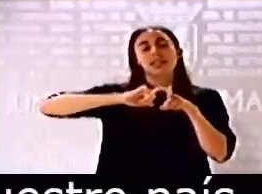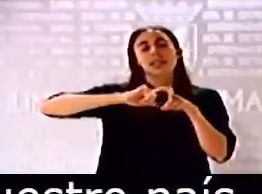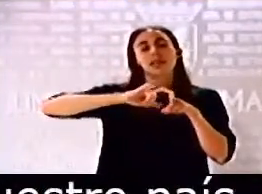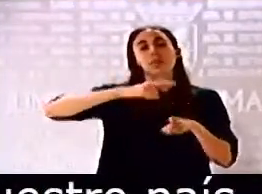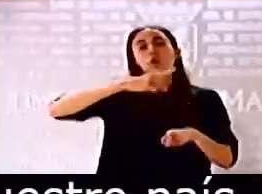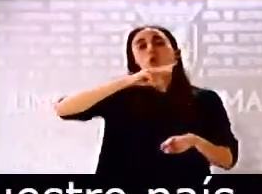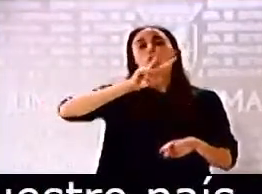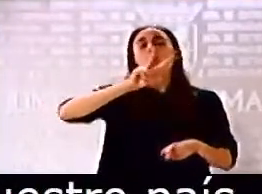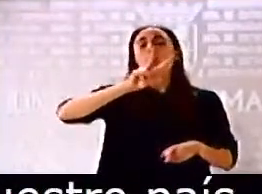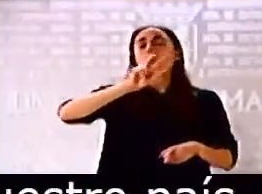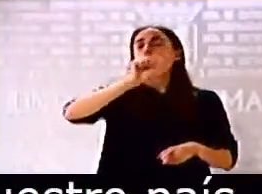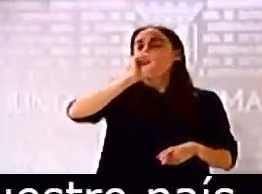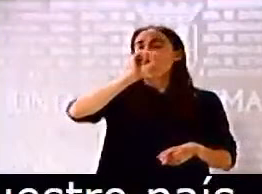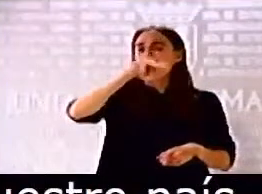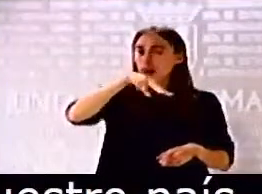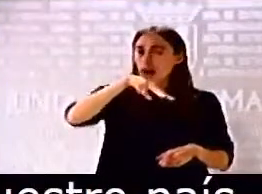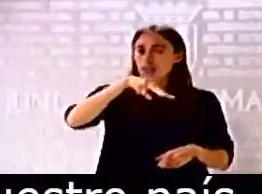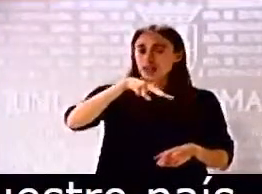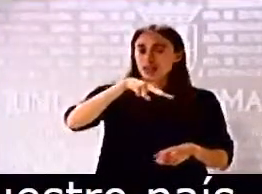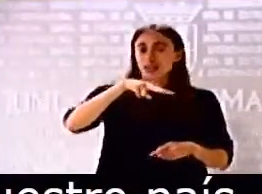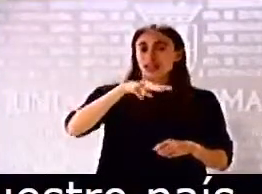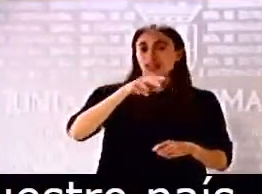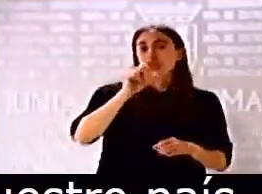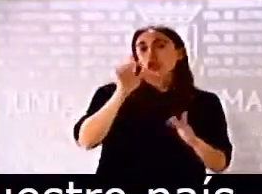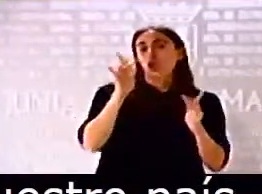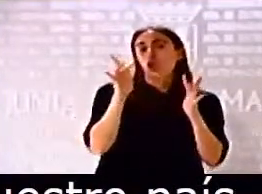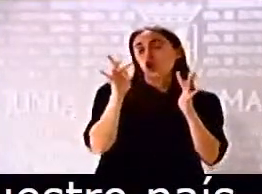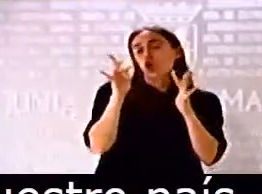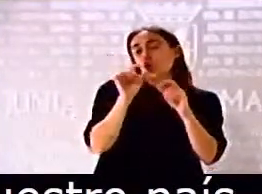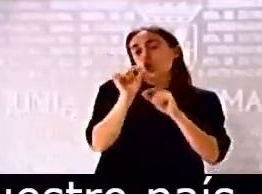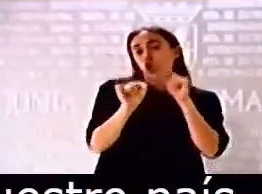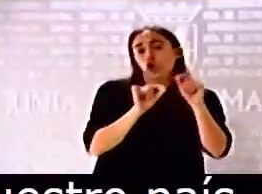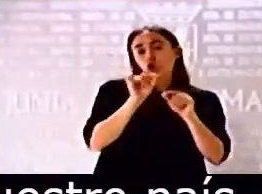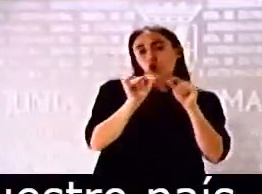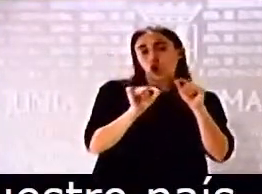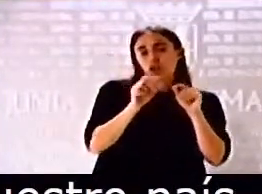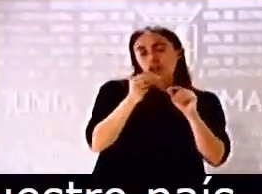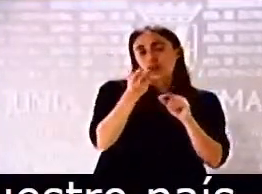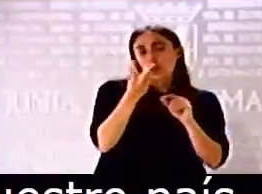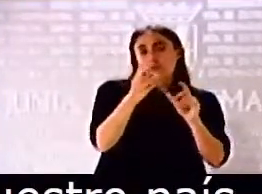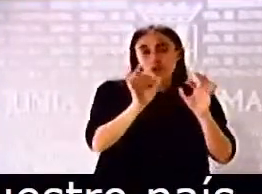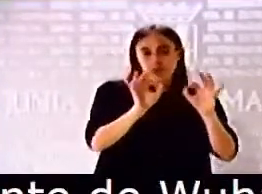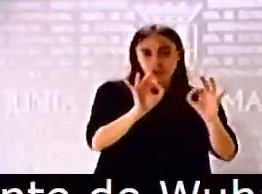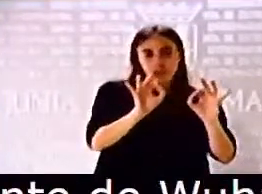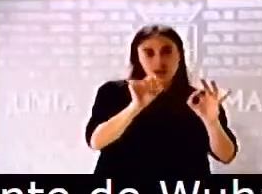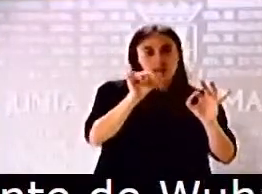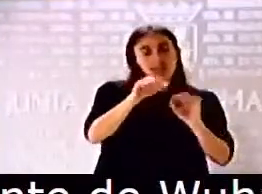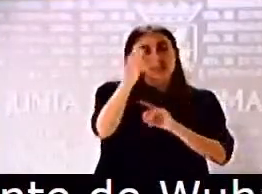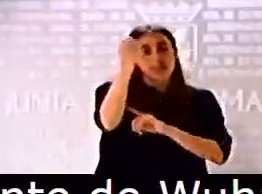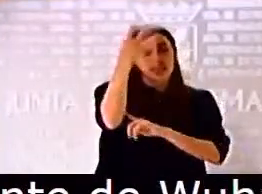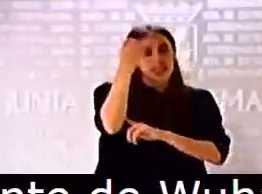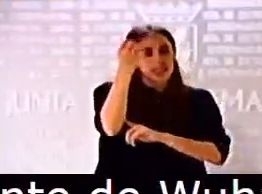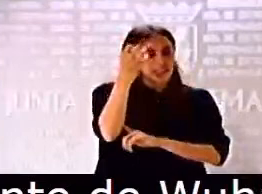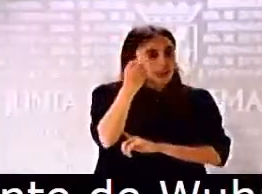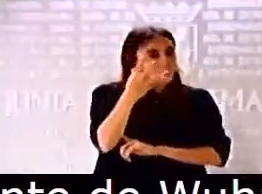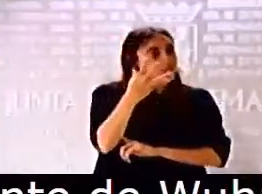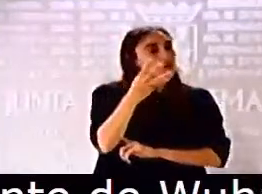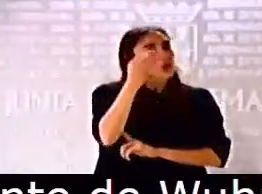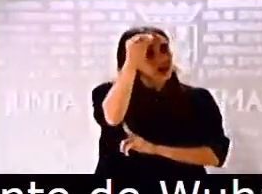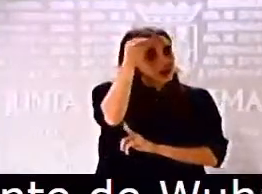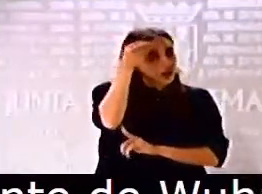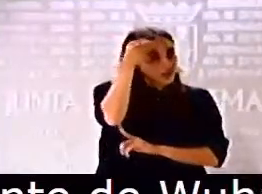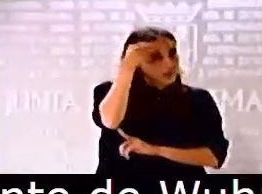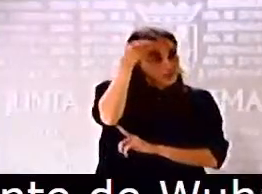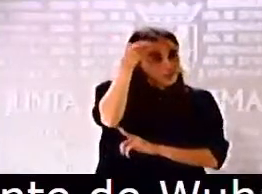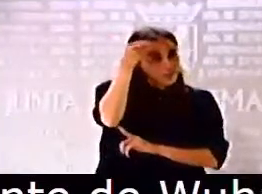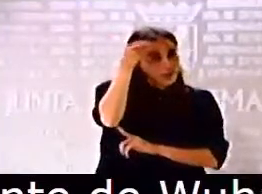que tenía un índice de contagiosidad que era el que era. Y este semáforo está hecho